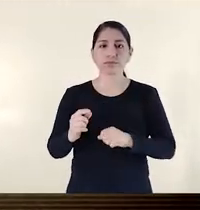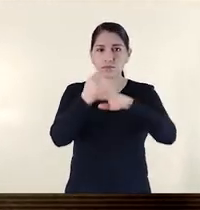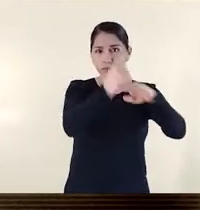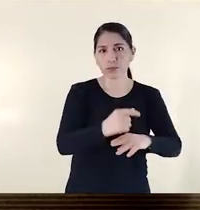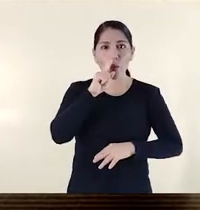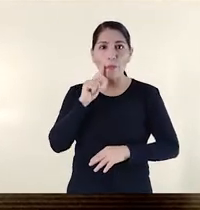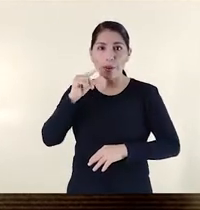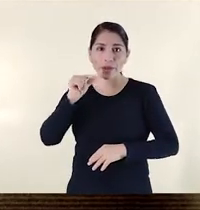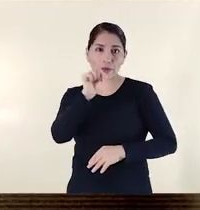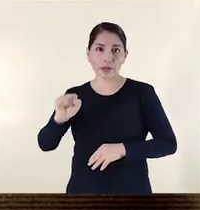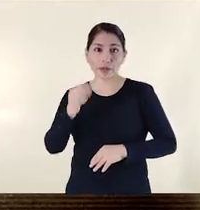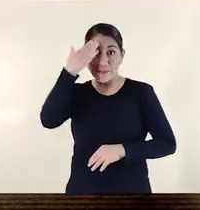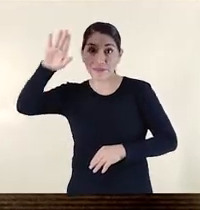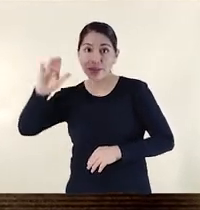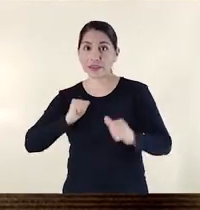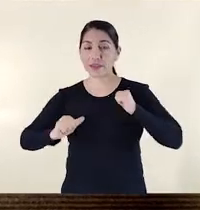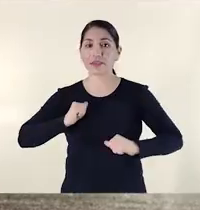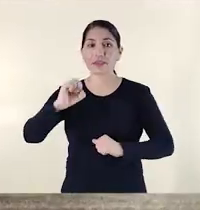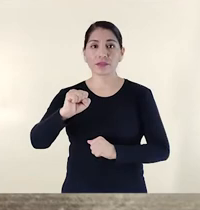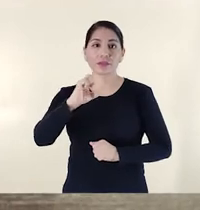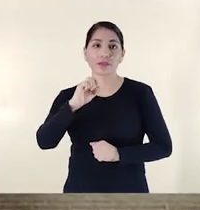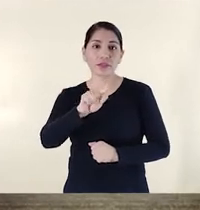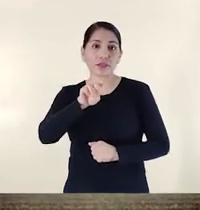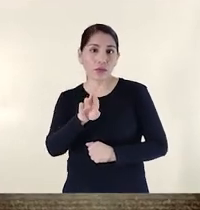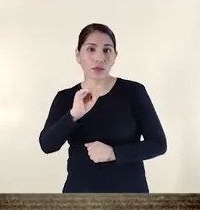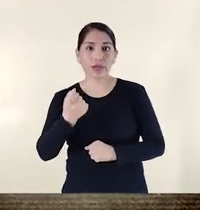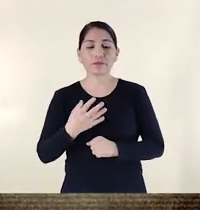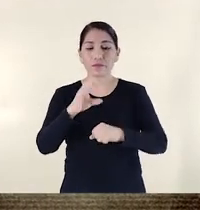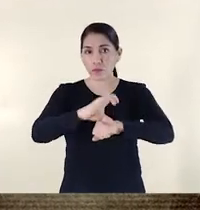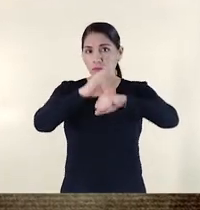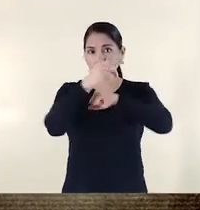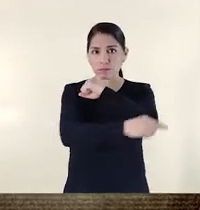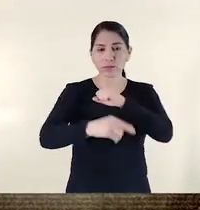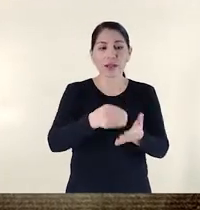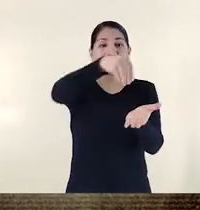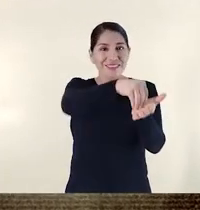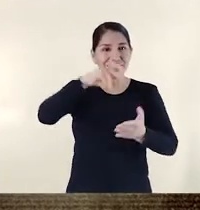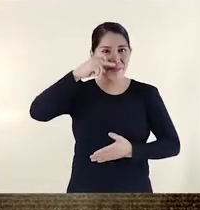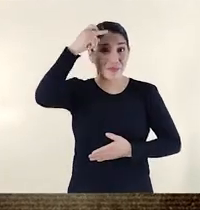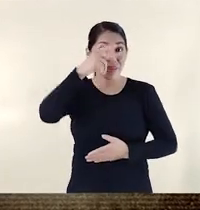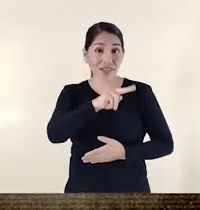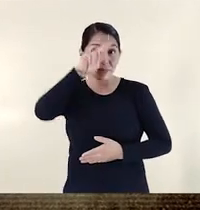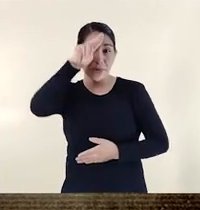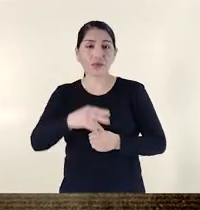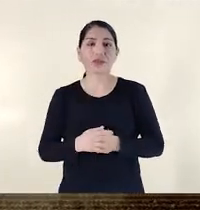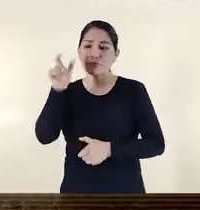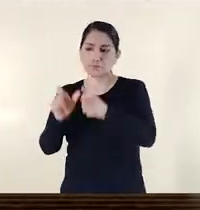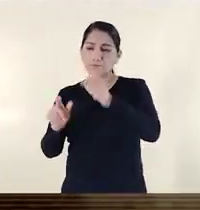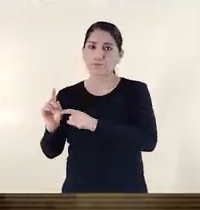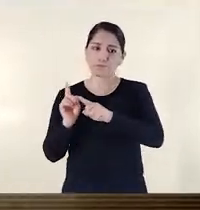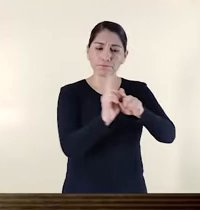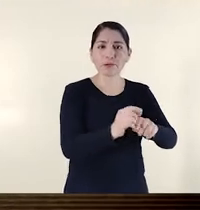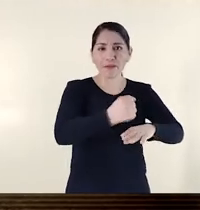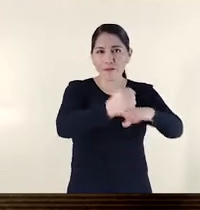Gaspar de la Puente frente a lo que es hoy el Teatro Segura. El Club Nacional se convierte en el centro de la política peruana,